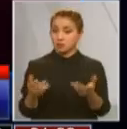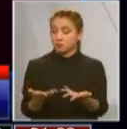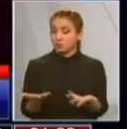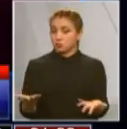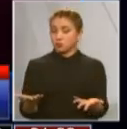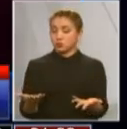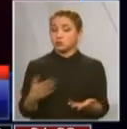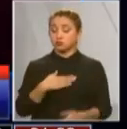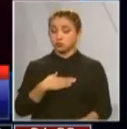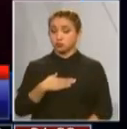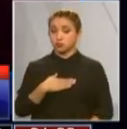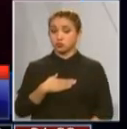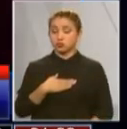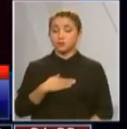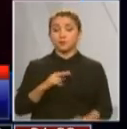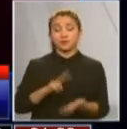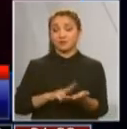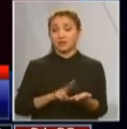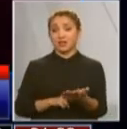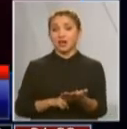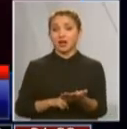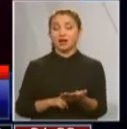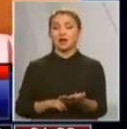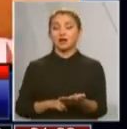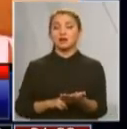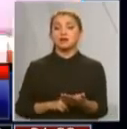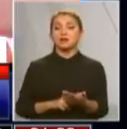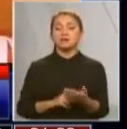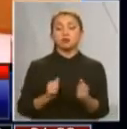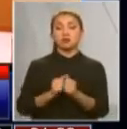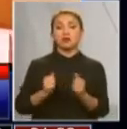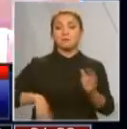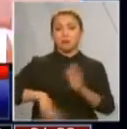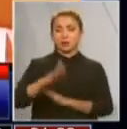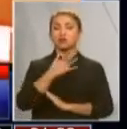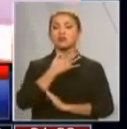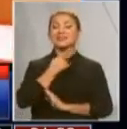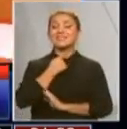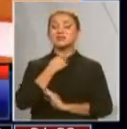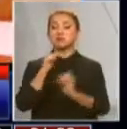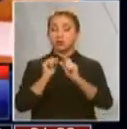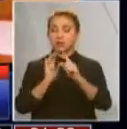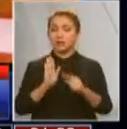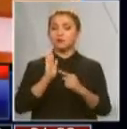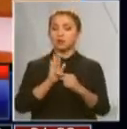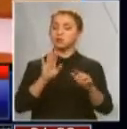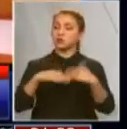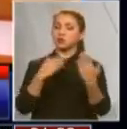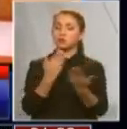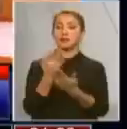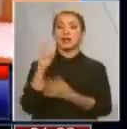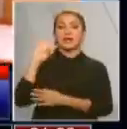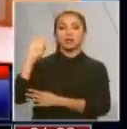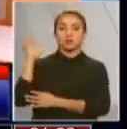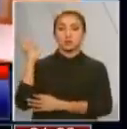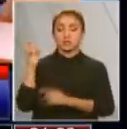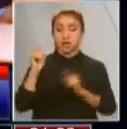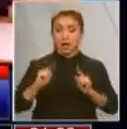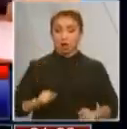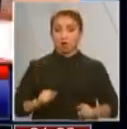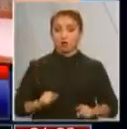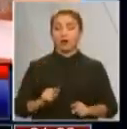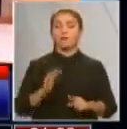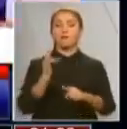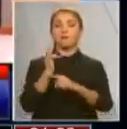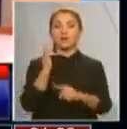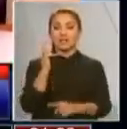tanto, yo, la verdad de las cosas es que estamos con el mayor deseo de poder demostrar nuestra completa inocencia. Ahora, que el